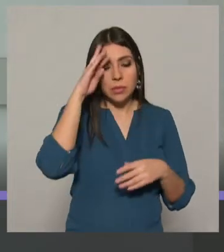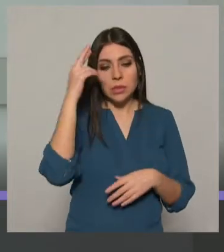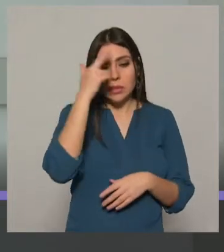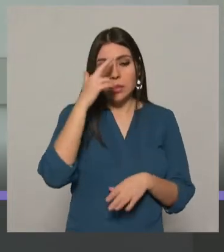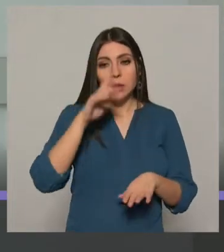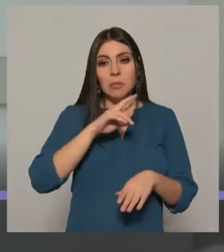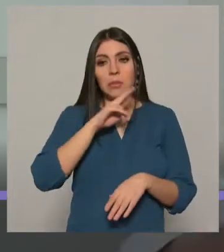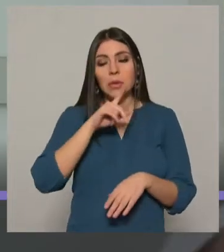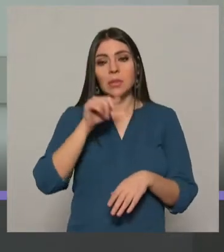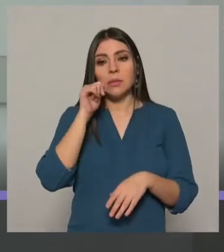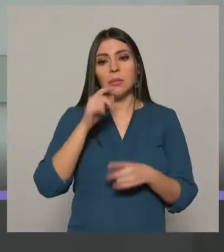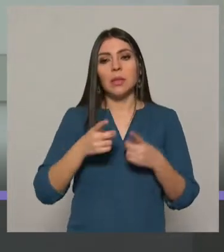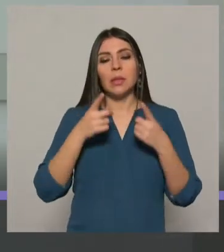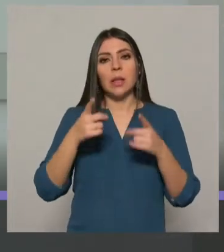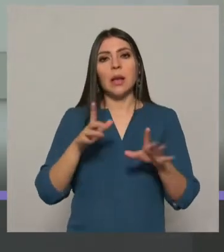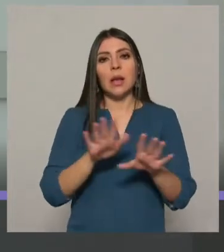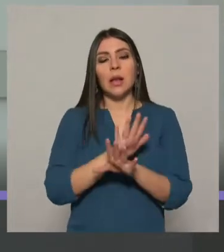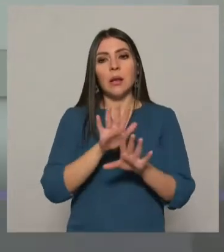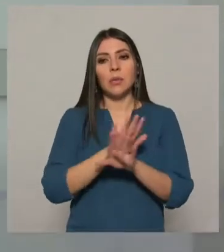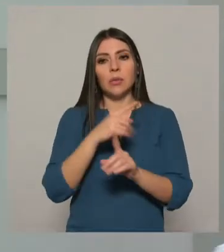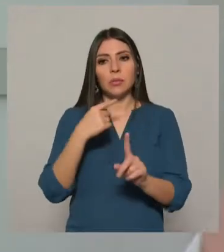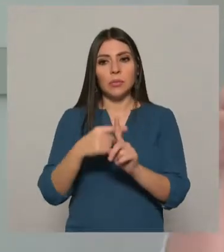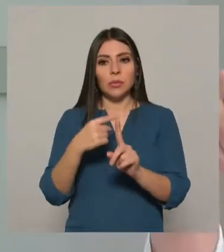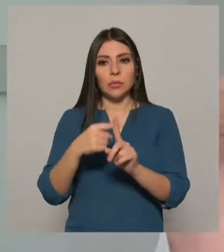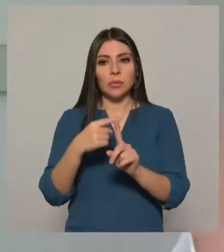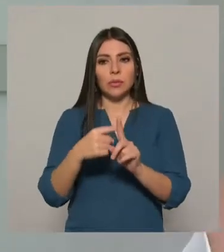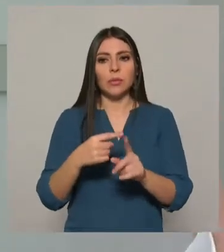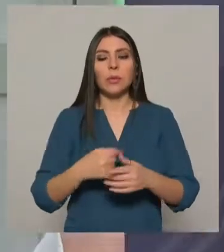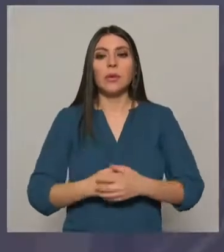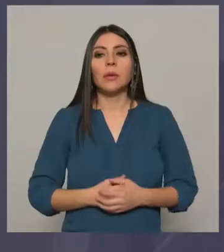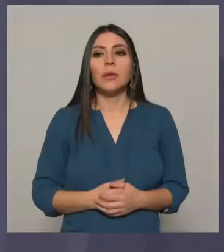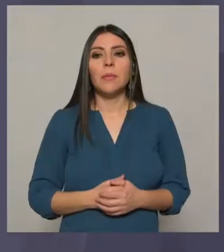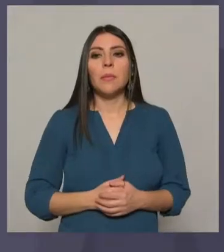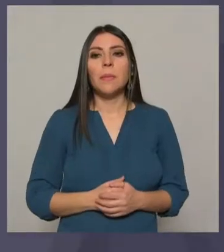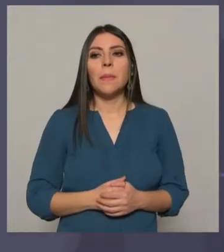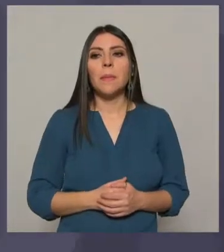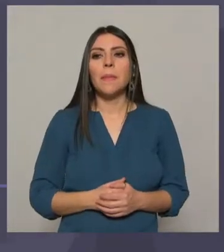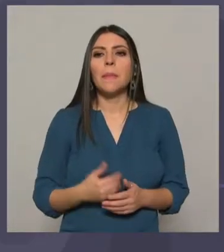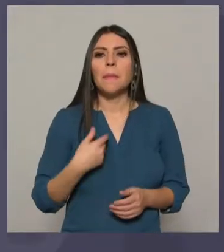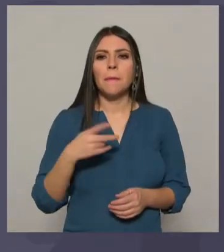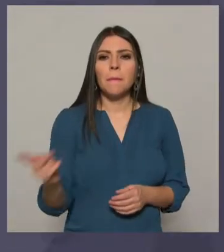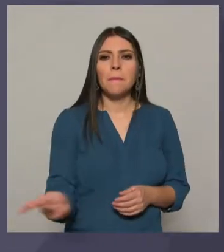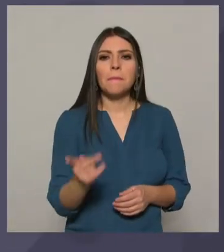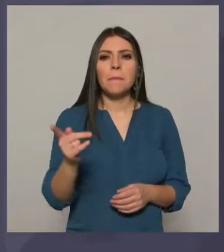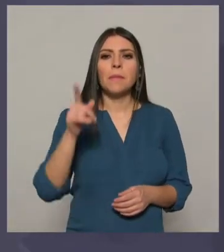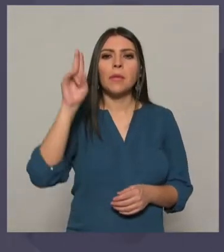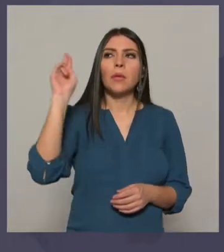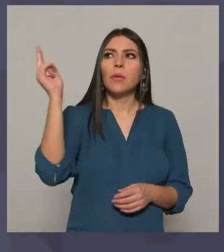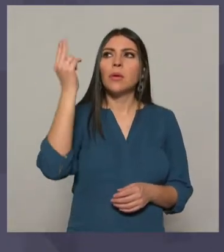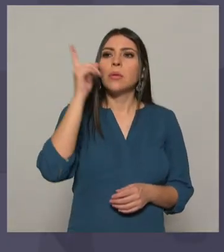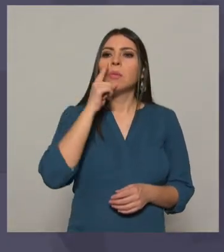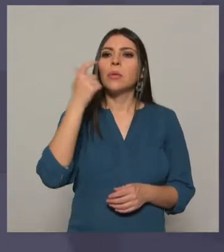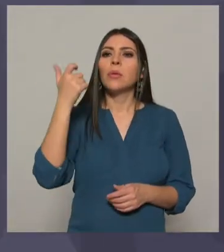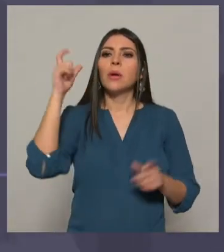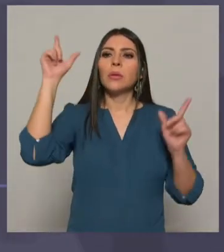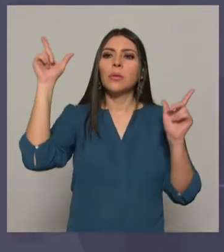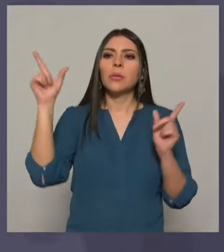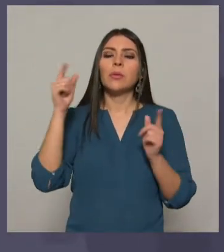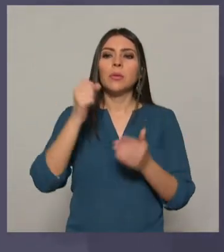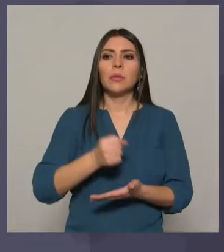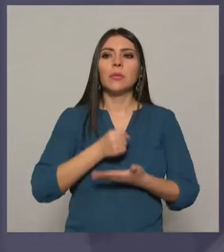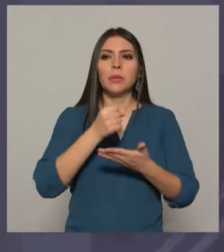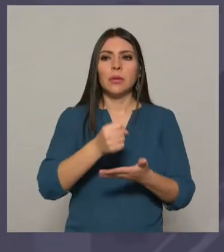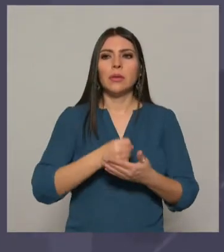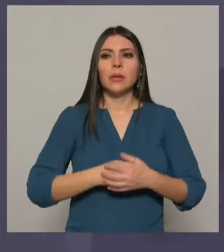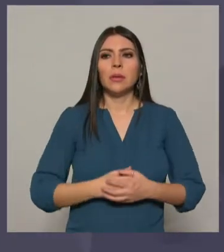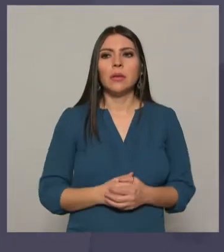siempre brindará resultados positivos. Solo te daría una pregunta, José Luis. ¿Cuánto le recortaron a la Universidad de la Policía? Ese dato no lo